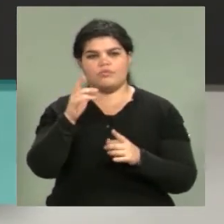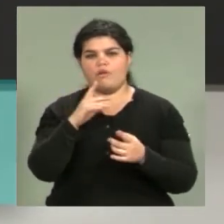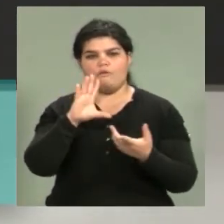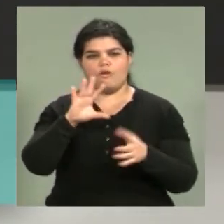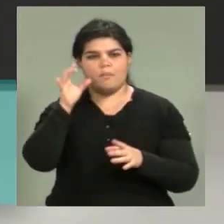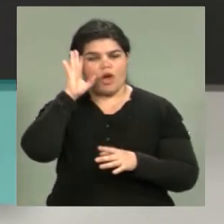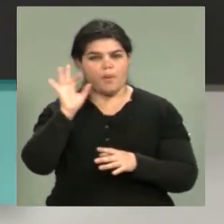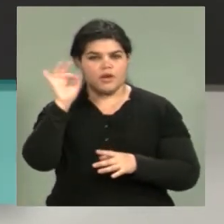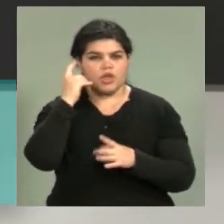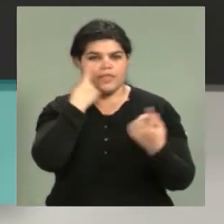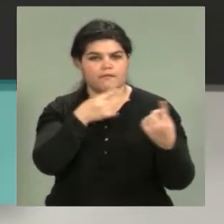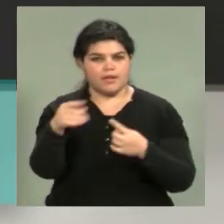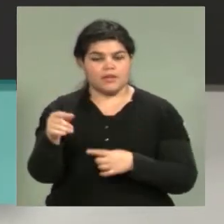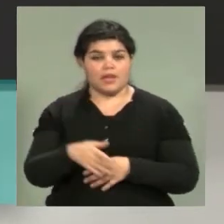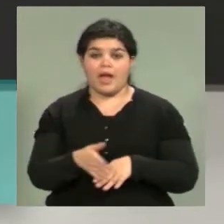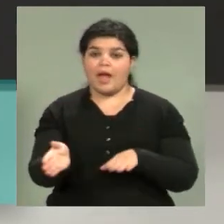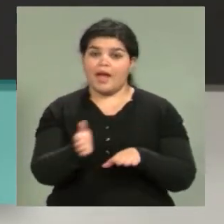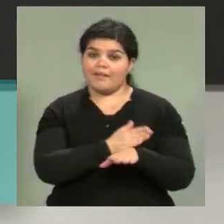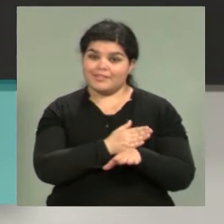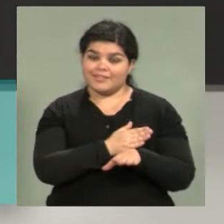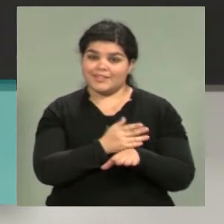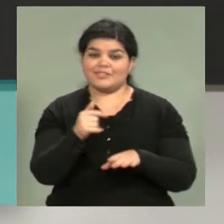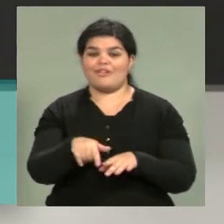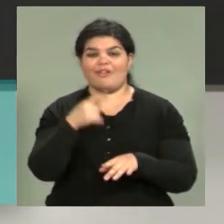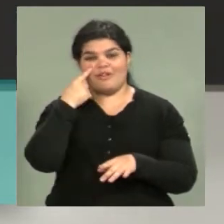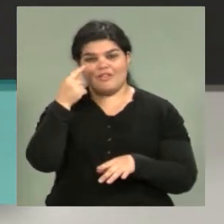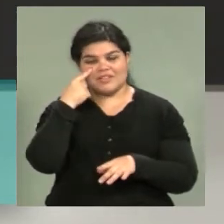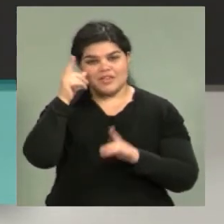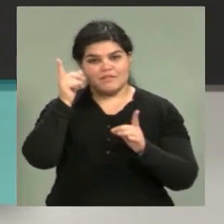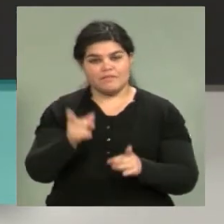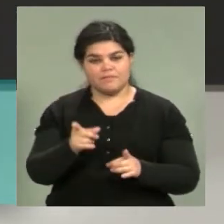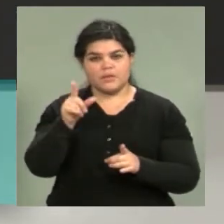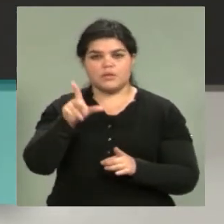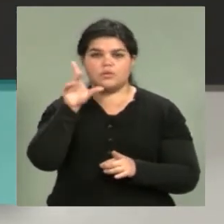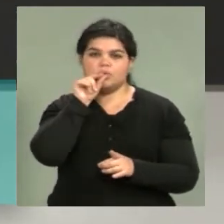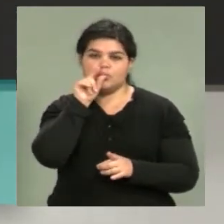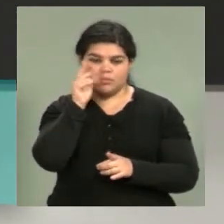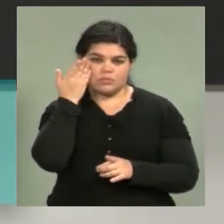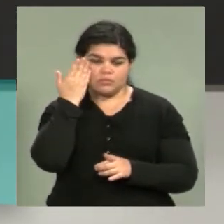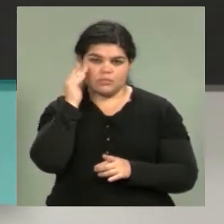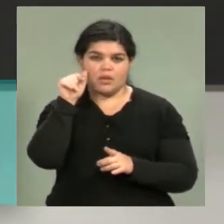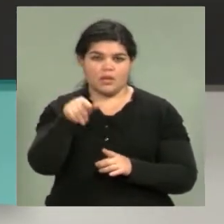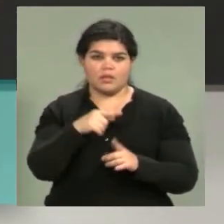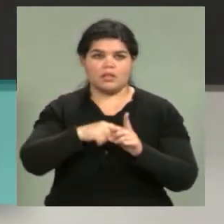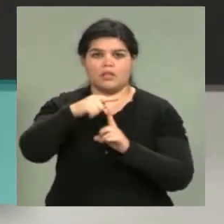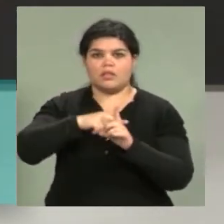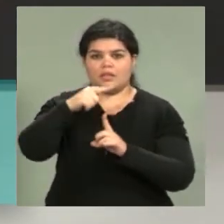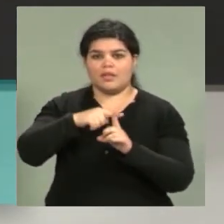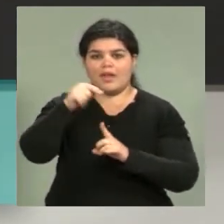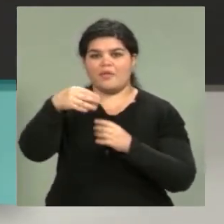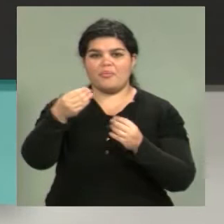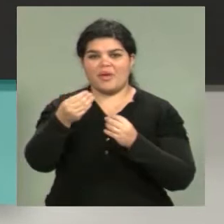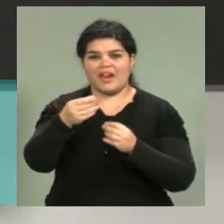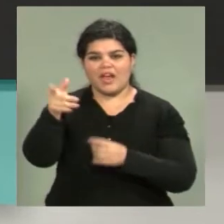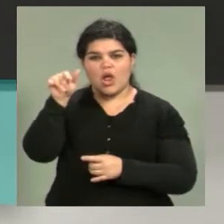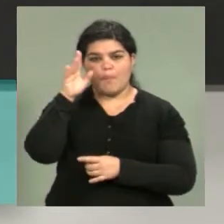posturas. Pero antes vamos a ir a conocer más posturas a través de las redes sociales, porque como siempre decimos, son un termómetro, es donde la gente dice